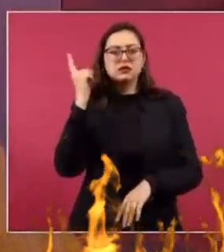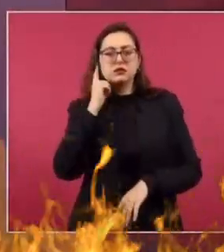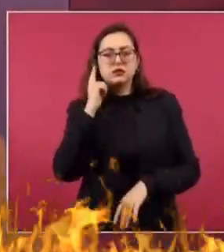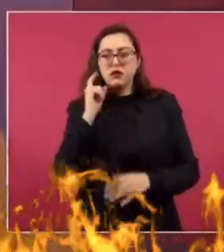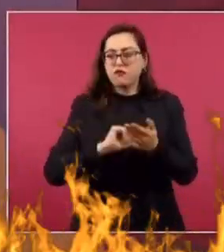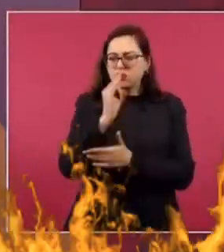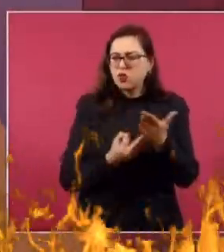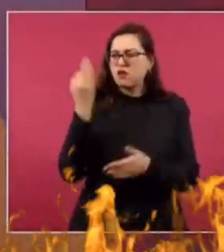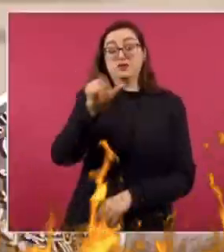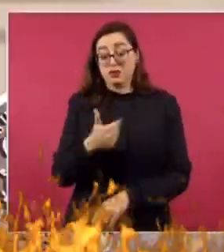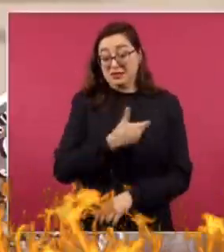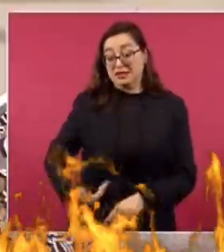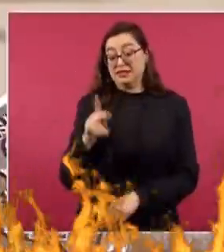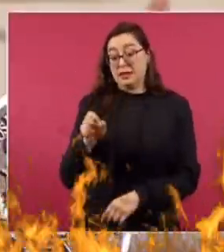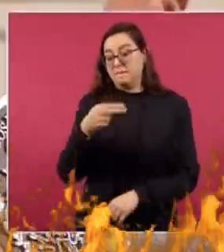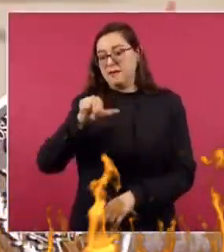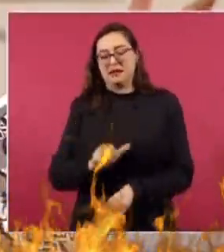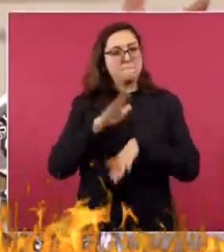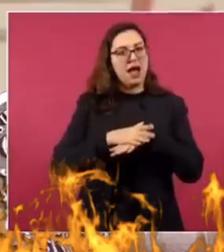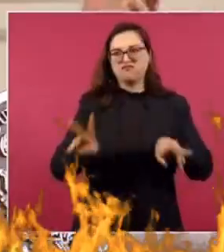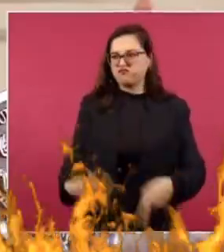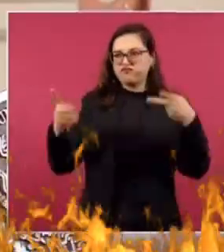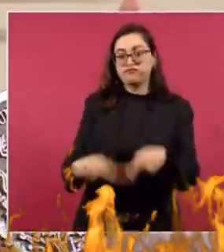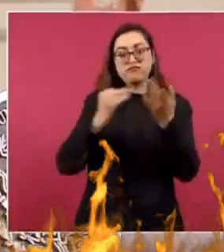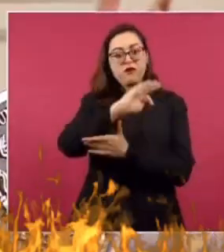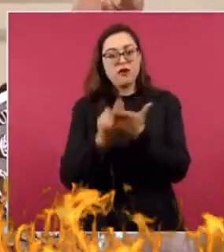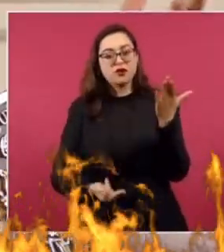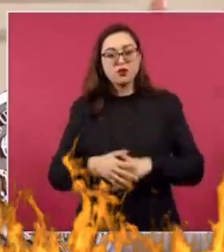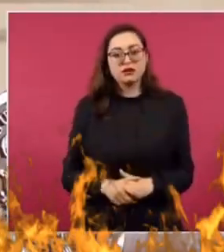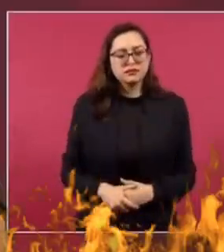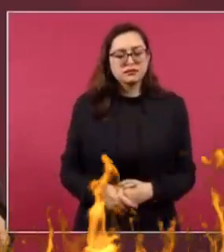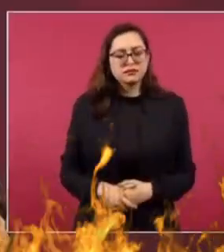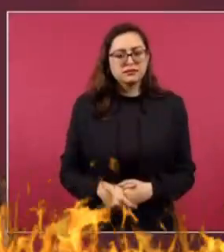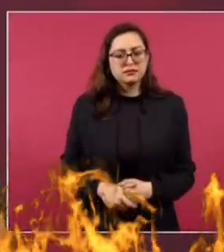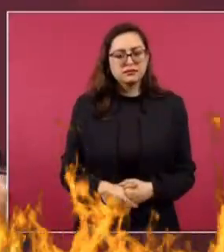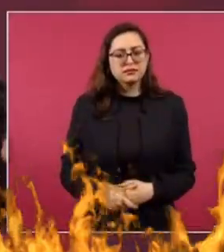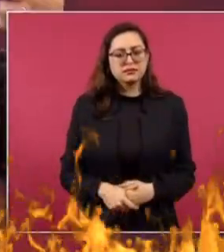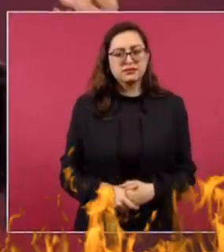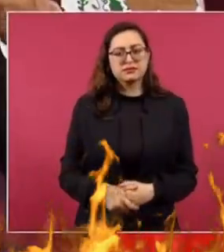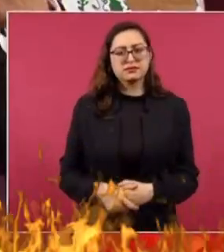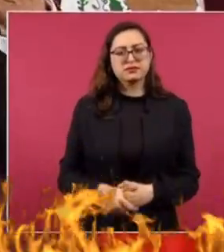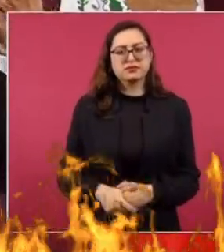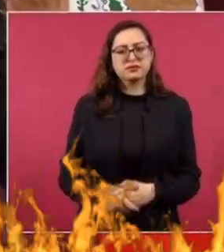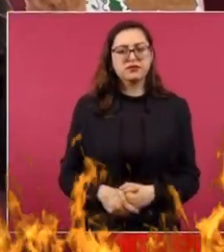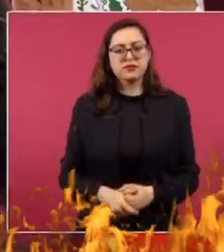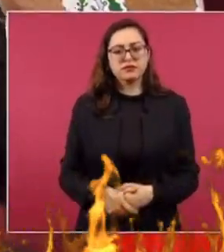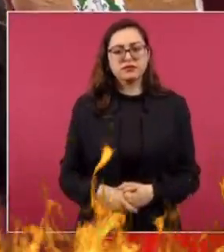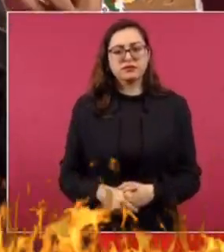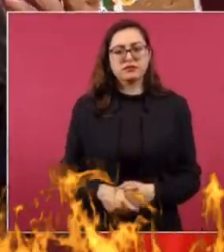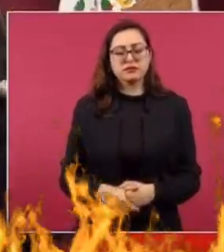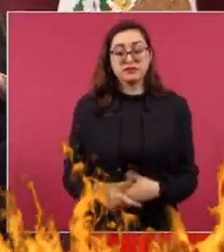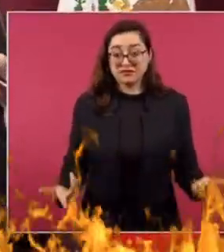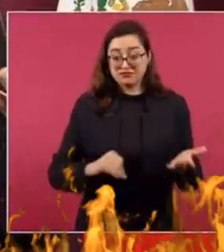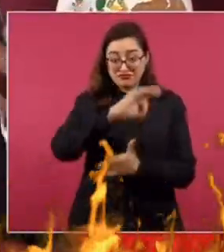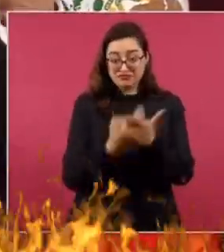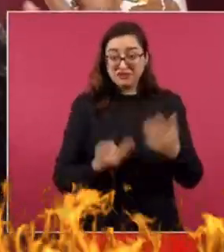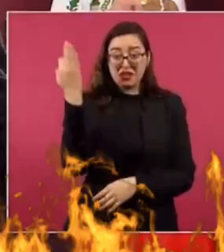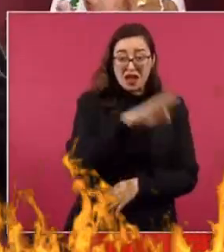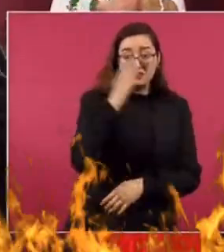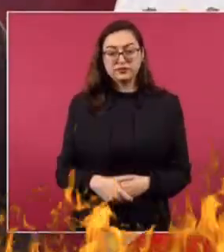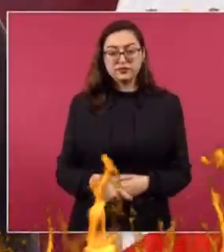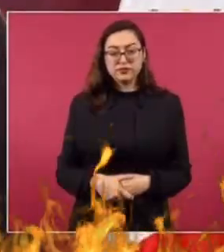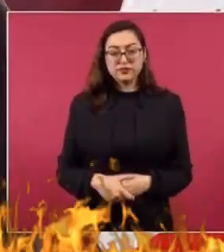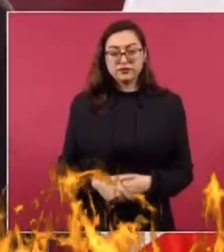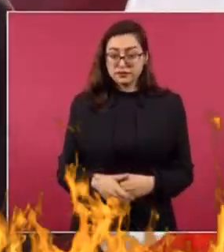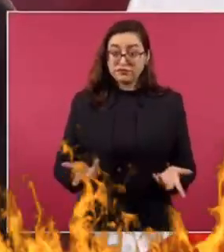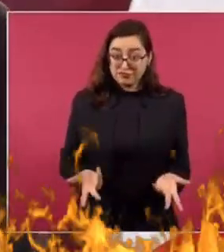10 años, 12. ¿Quién las impulsó? ¿Cuánto fue el desfalco a la hacienda